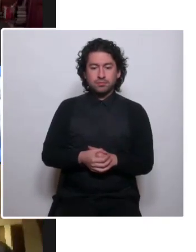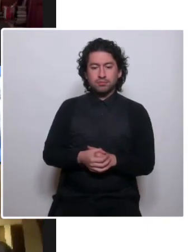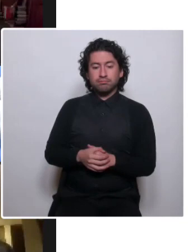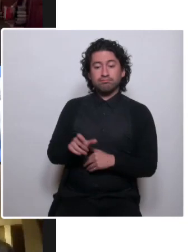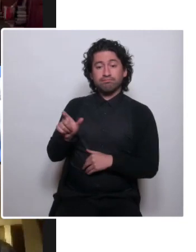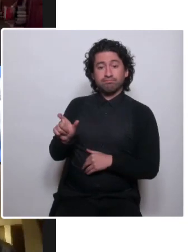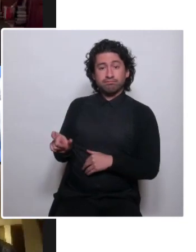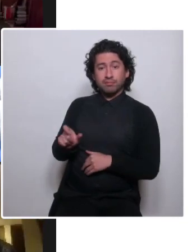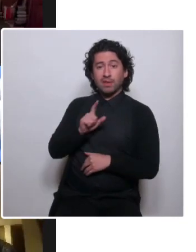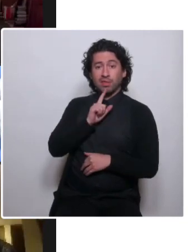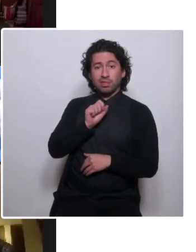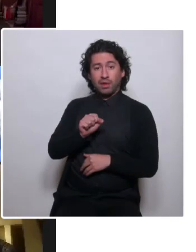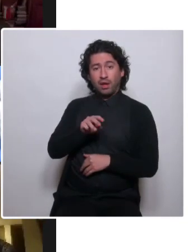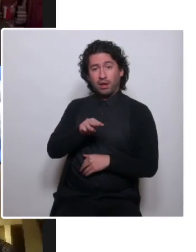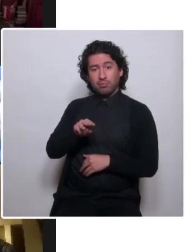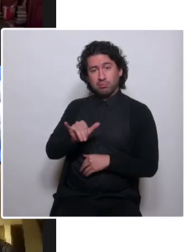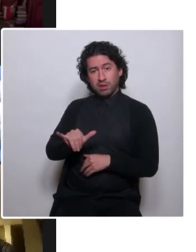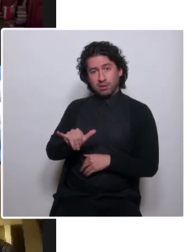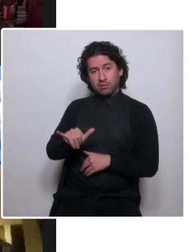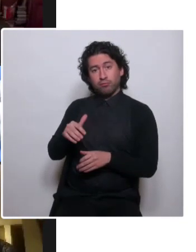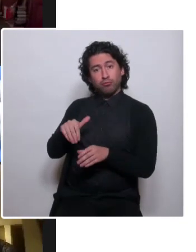Convencional Tami Pustilnik, ¿cómo vota?